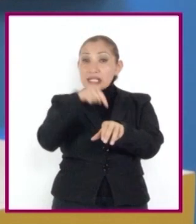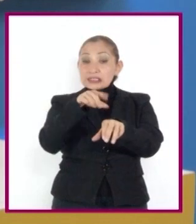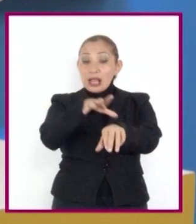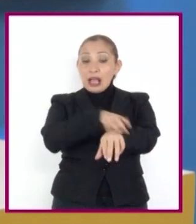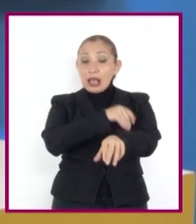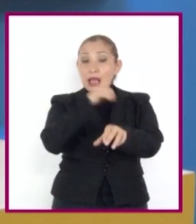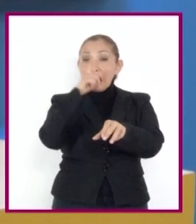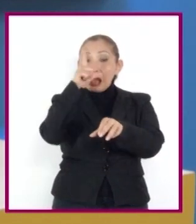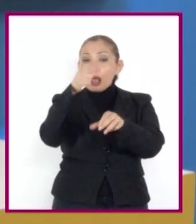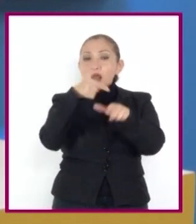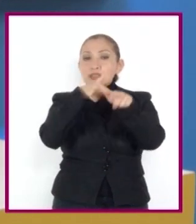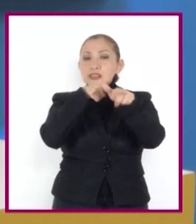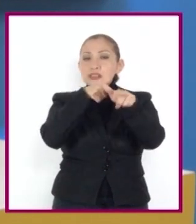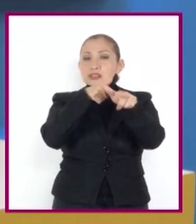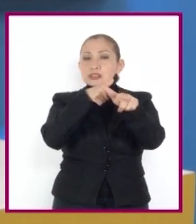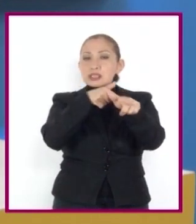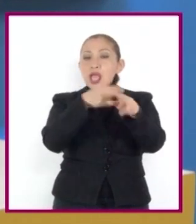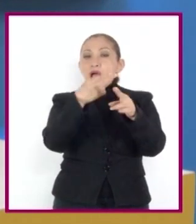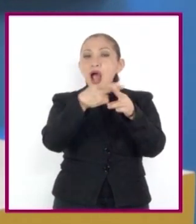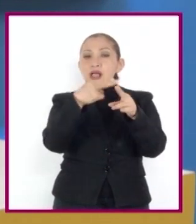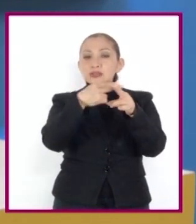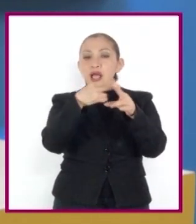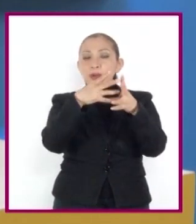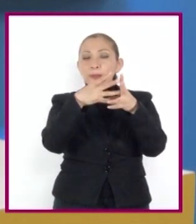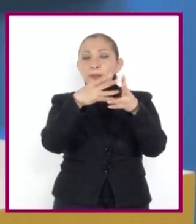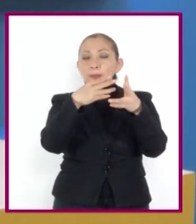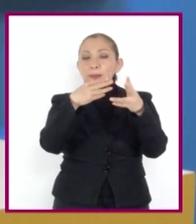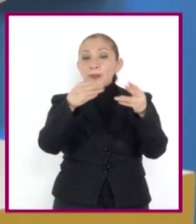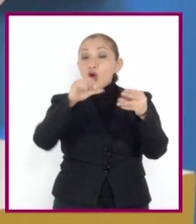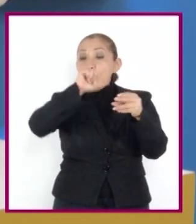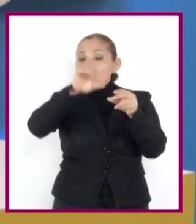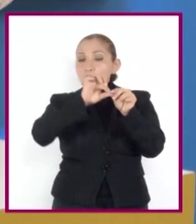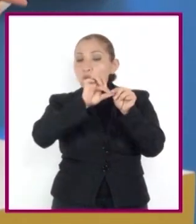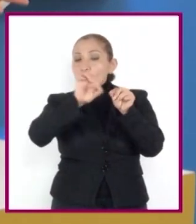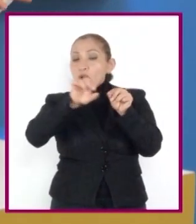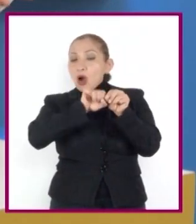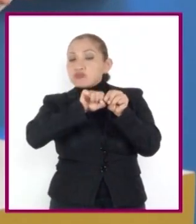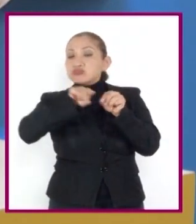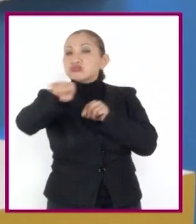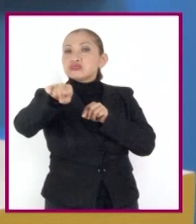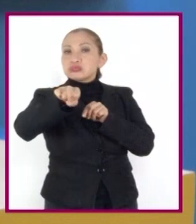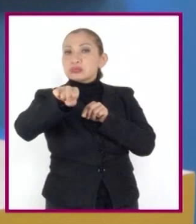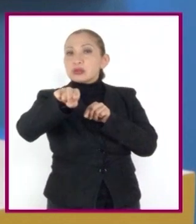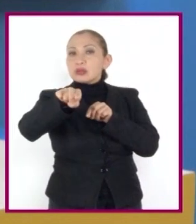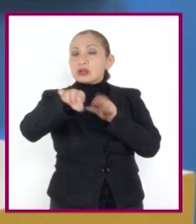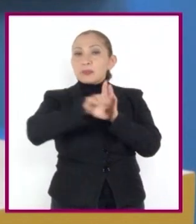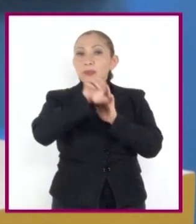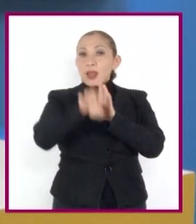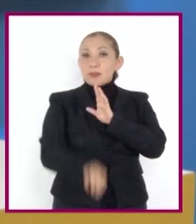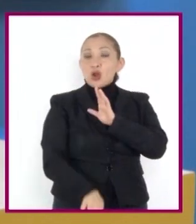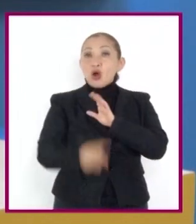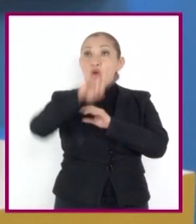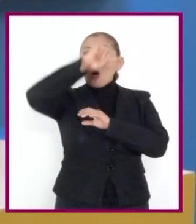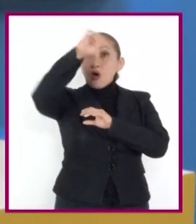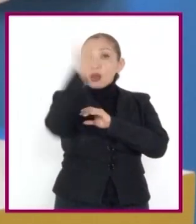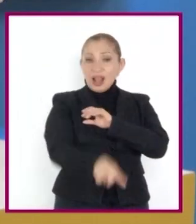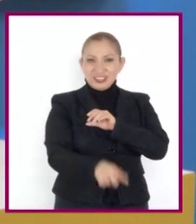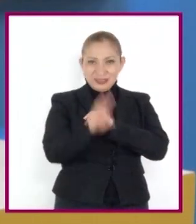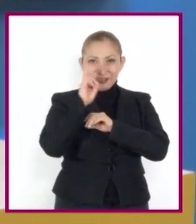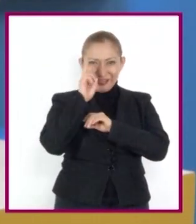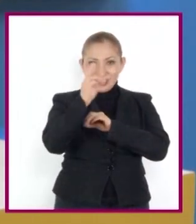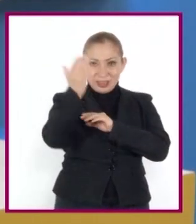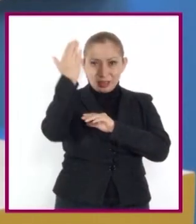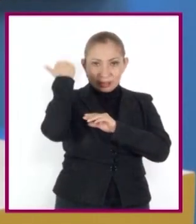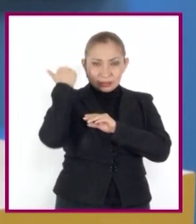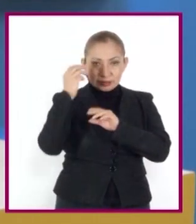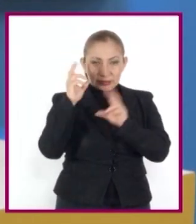carga permanece hasta que pueda alejarse por medio de una corriente o descarga eléctrica, como en el caso de los rayos que vimos al inicio